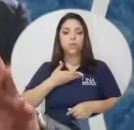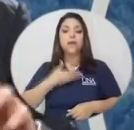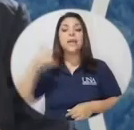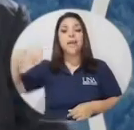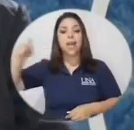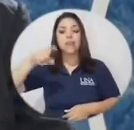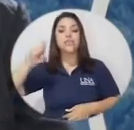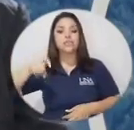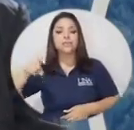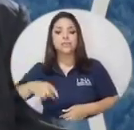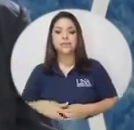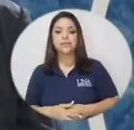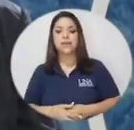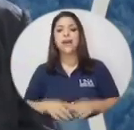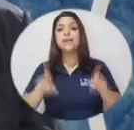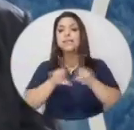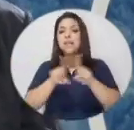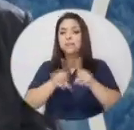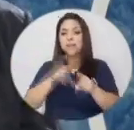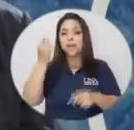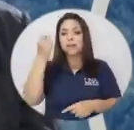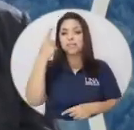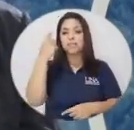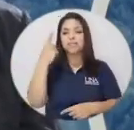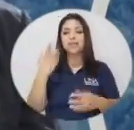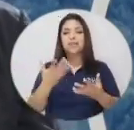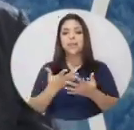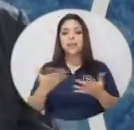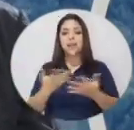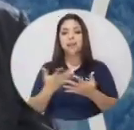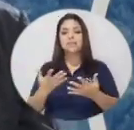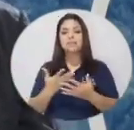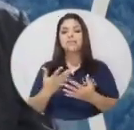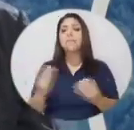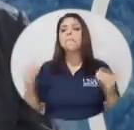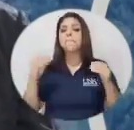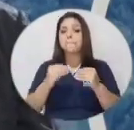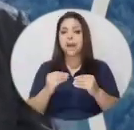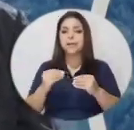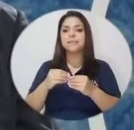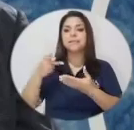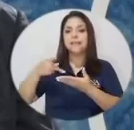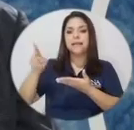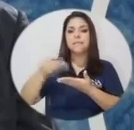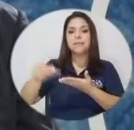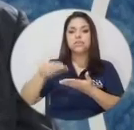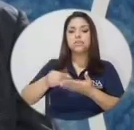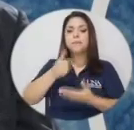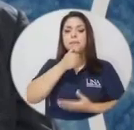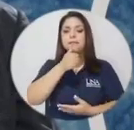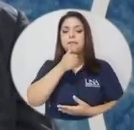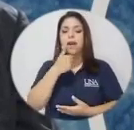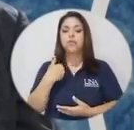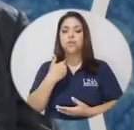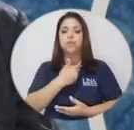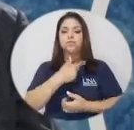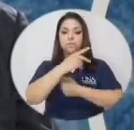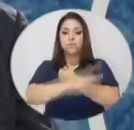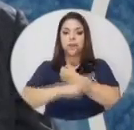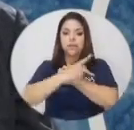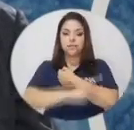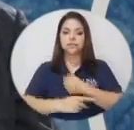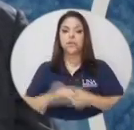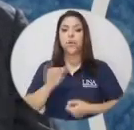a requerir ellos. Y la otra parte que hay que entender vis a vis es la presencia de mayor inversión privada en nuestros